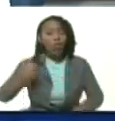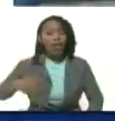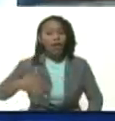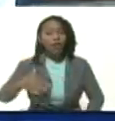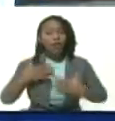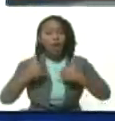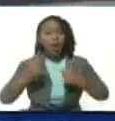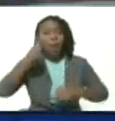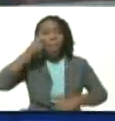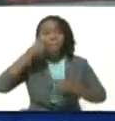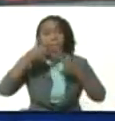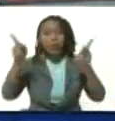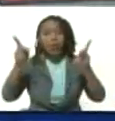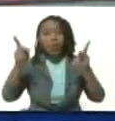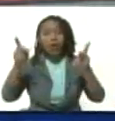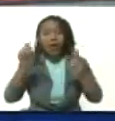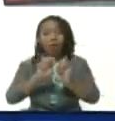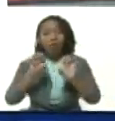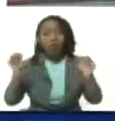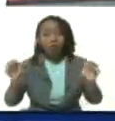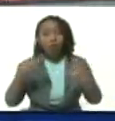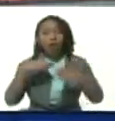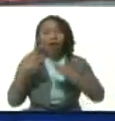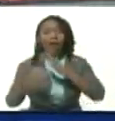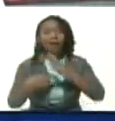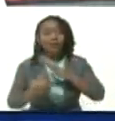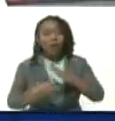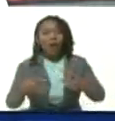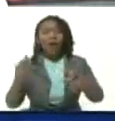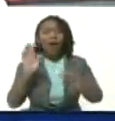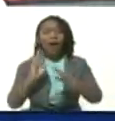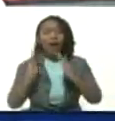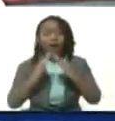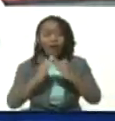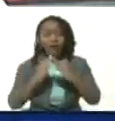salud pública, la educación, la recreación, la vivienda,